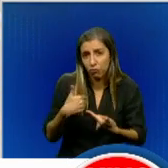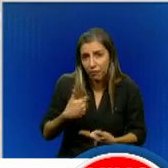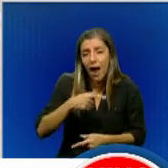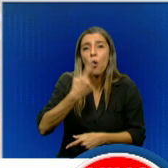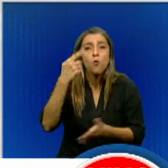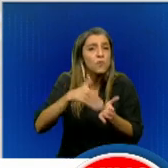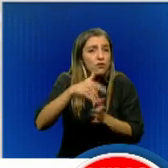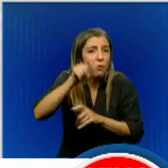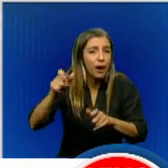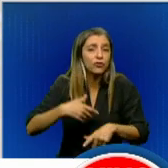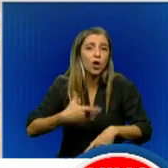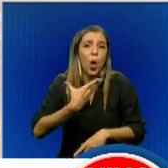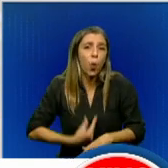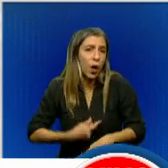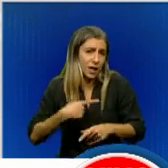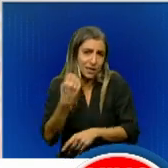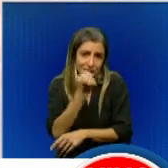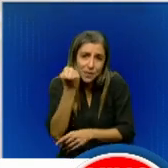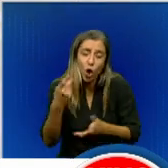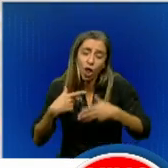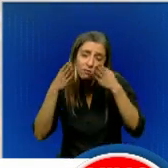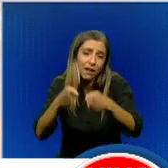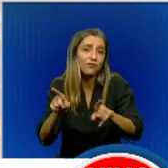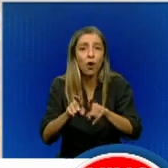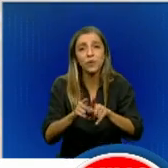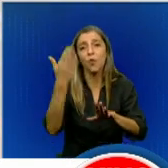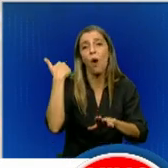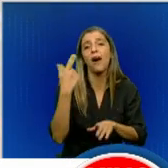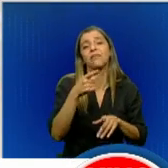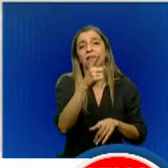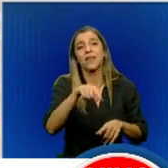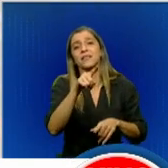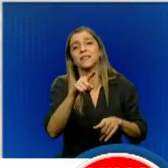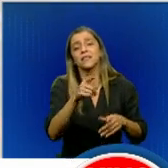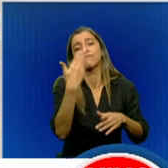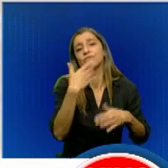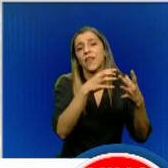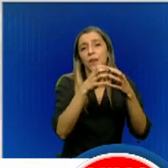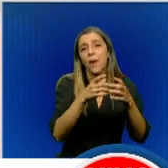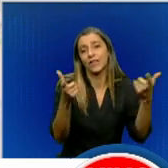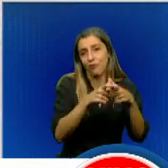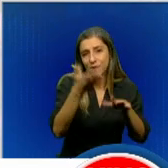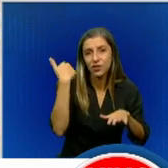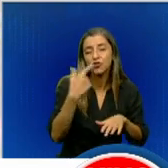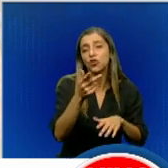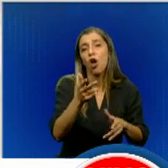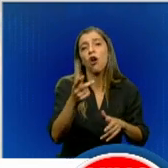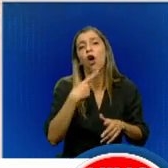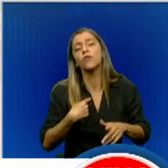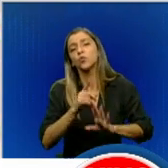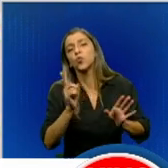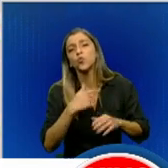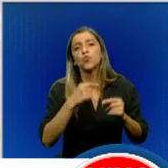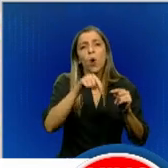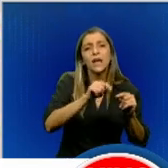y lo mismo pasa con esta iniciativa nos han dicho en el debate que en el racing en la comisión que la escala progresiva se aplica